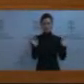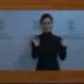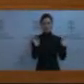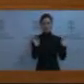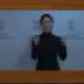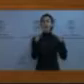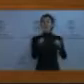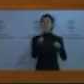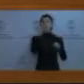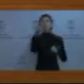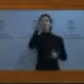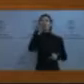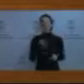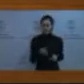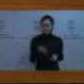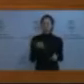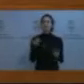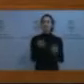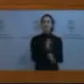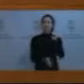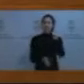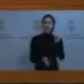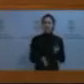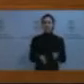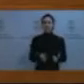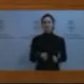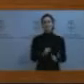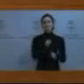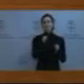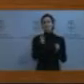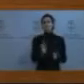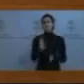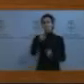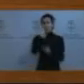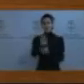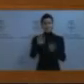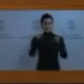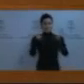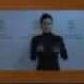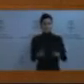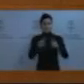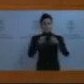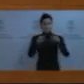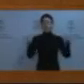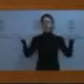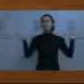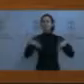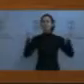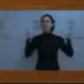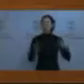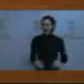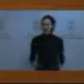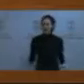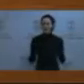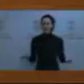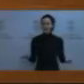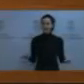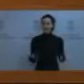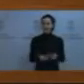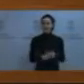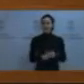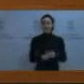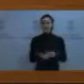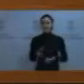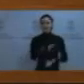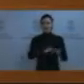es la realidad, señor Llamazares. Ustedes no tienen representante de Asturias en el Congreso de los Diputados, por sus